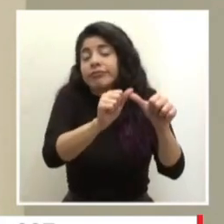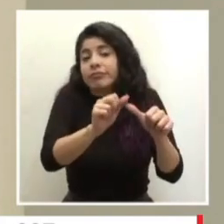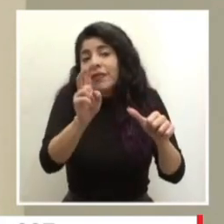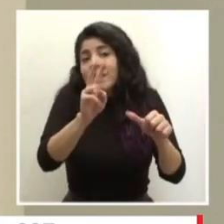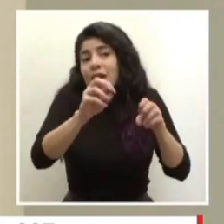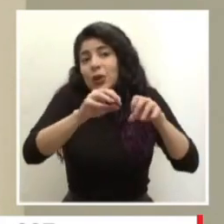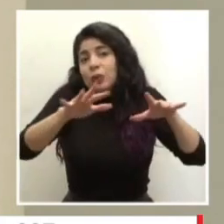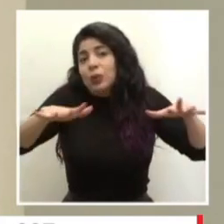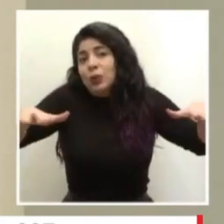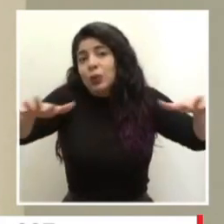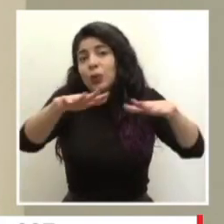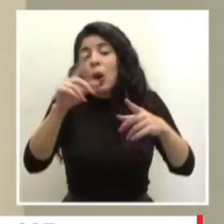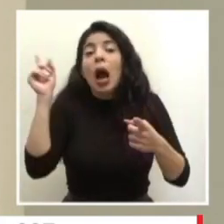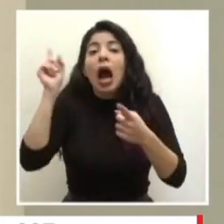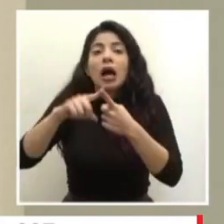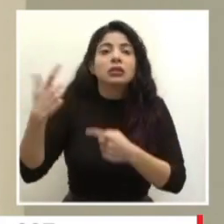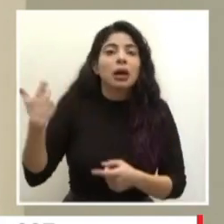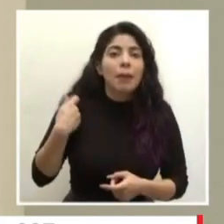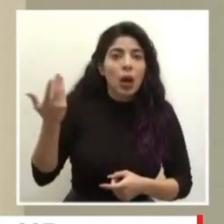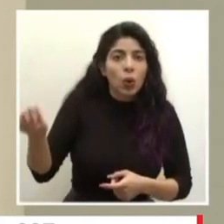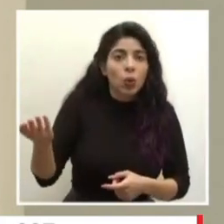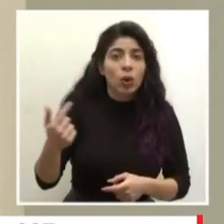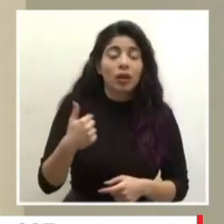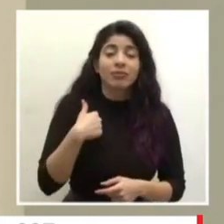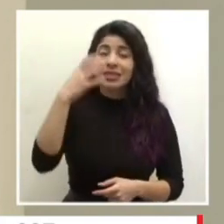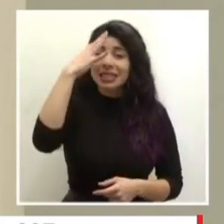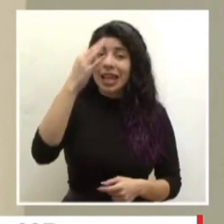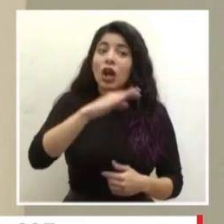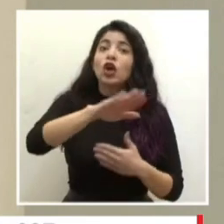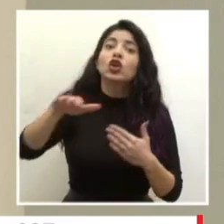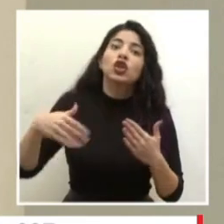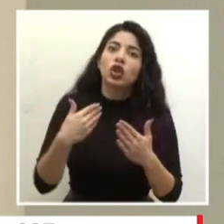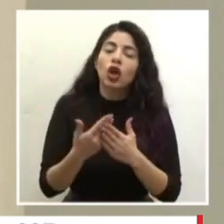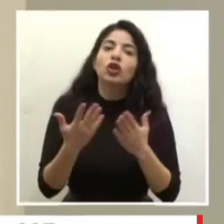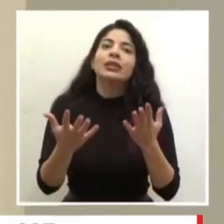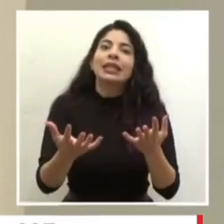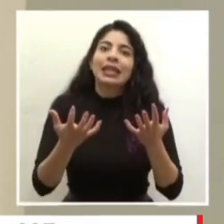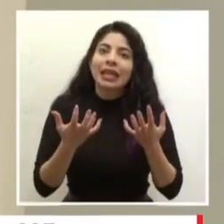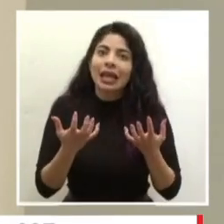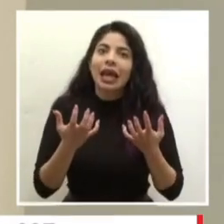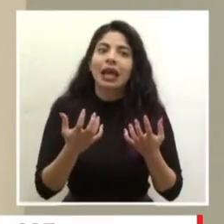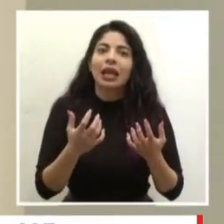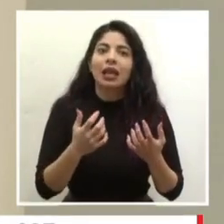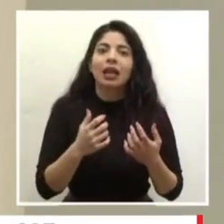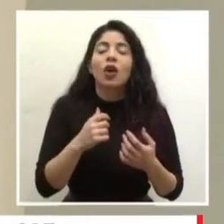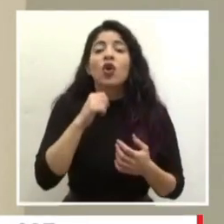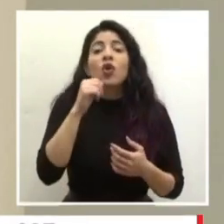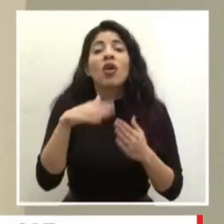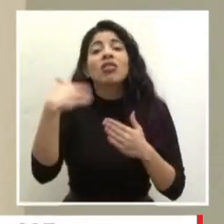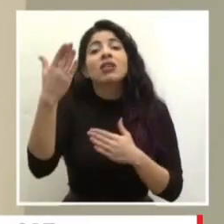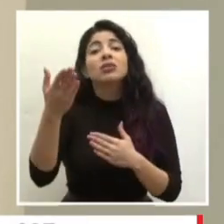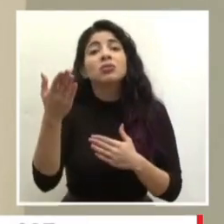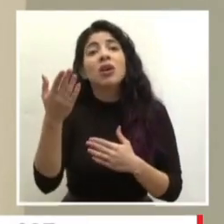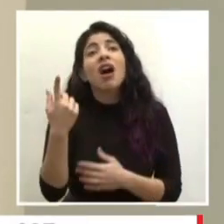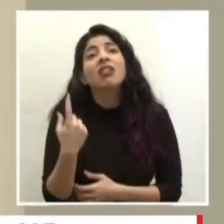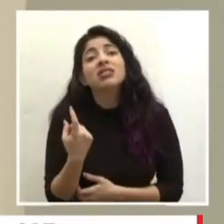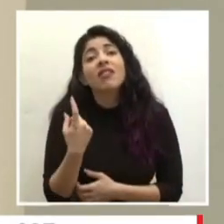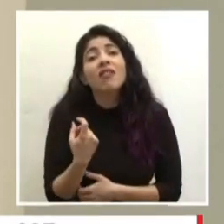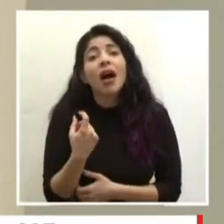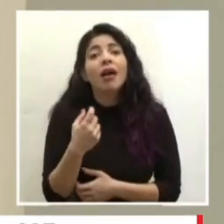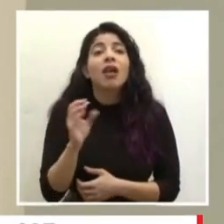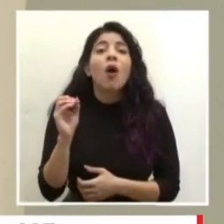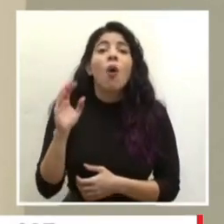hasta que no tengamos una vacuna y que pues yo creo que todos queremos que no extrañar, ¿verdad? No decirle